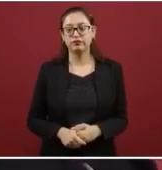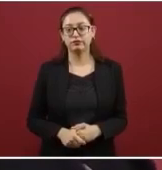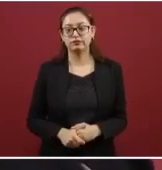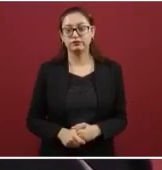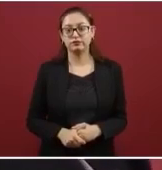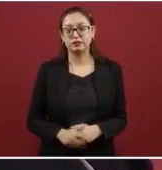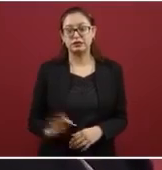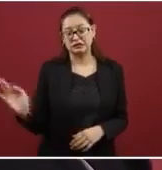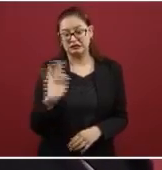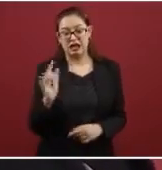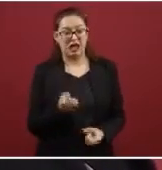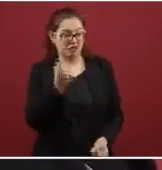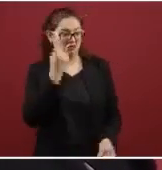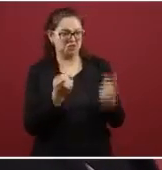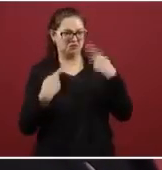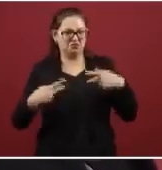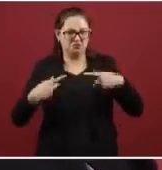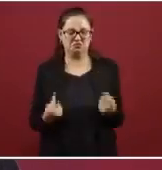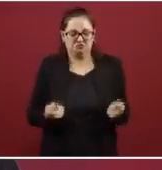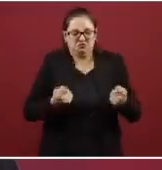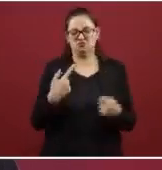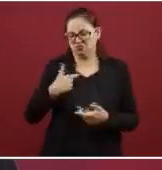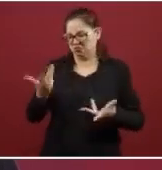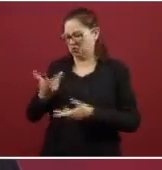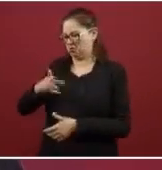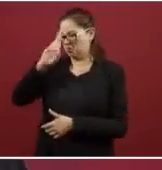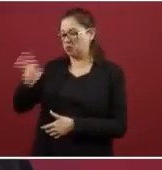estas atribuciones y además también